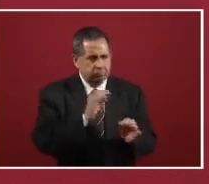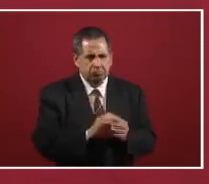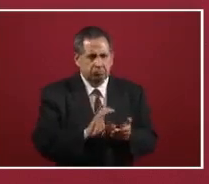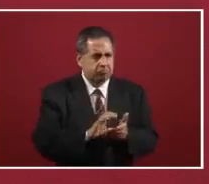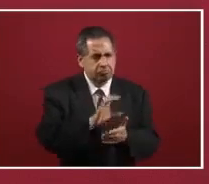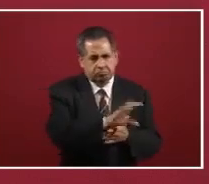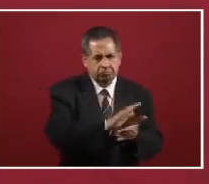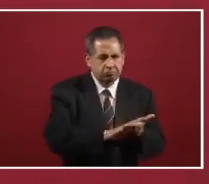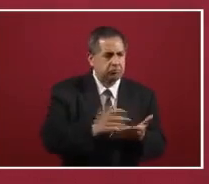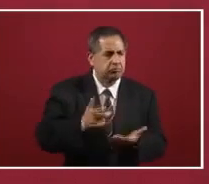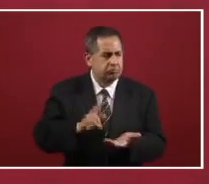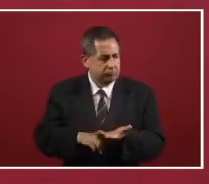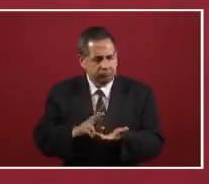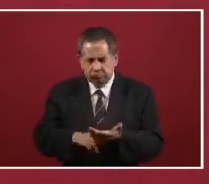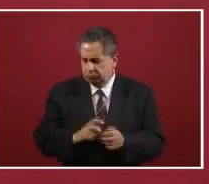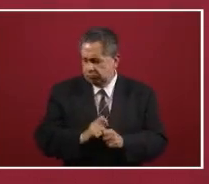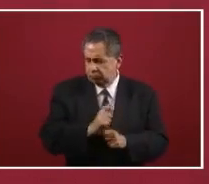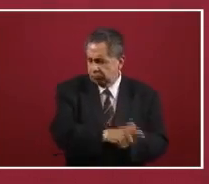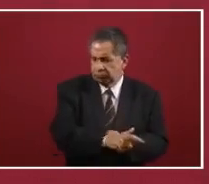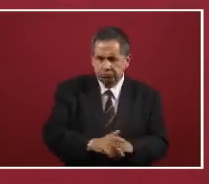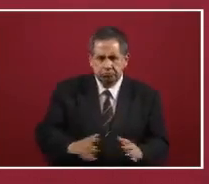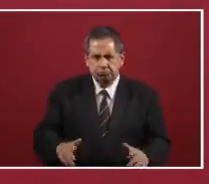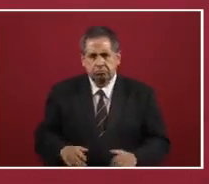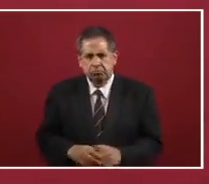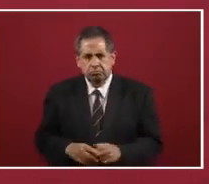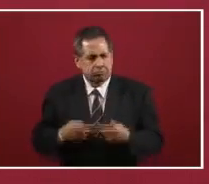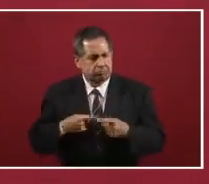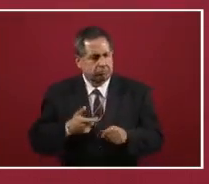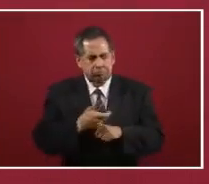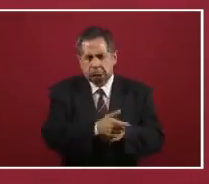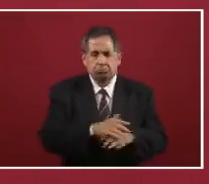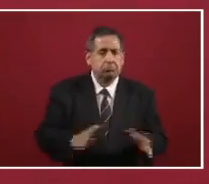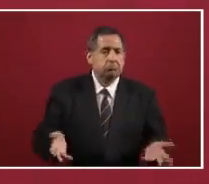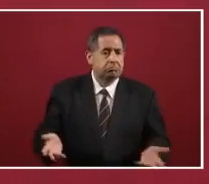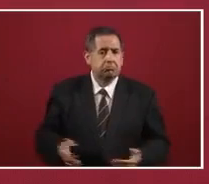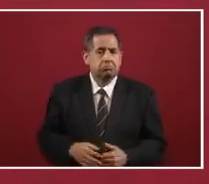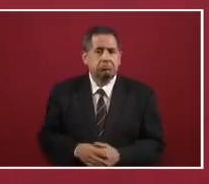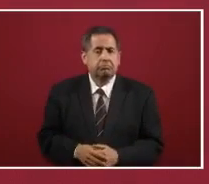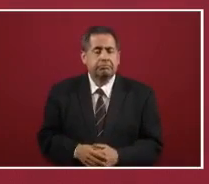el valor del bien a la persona.